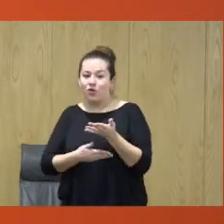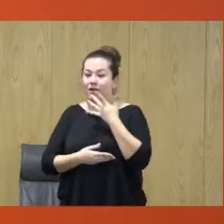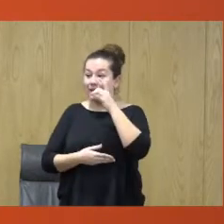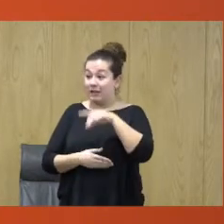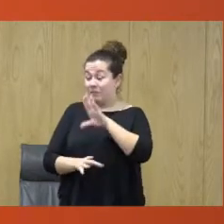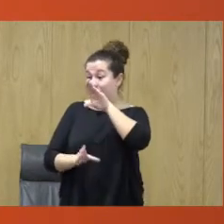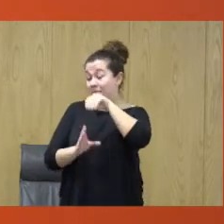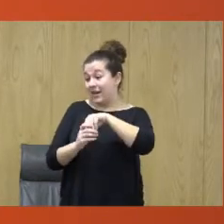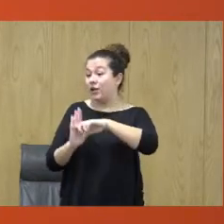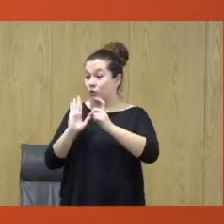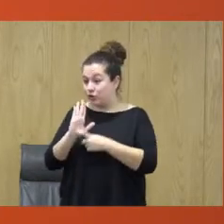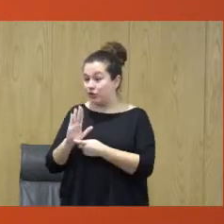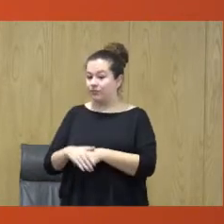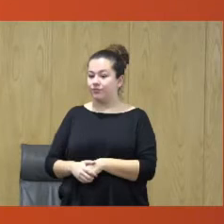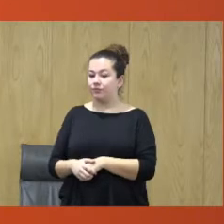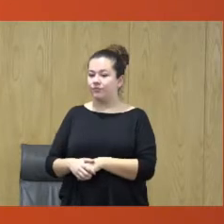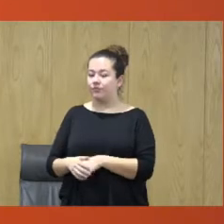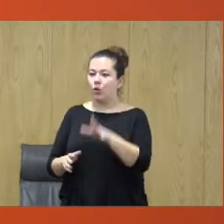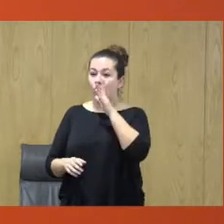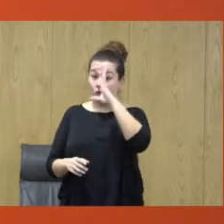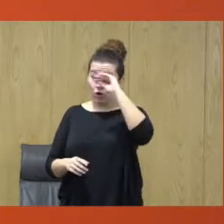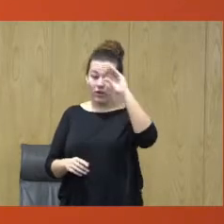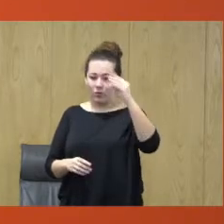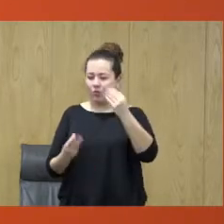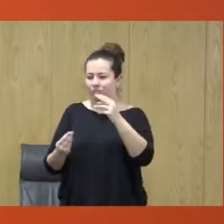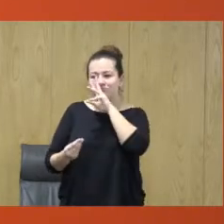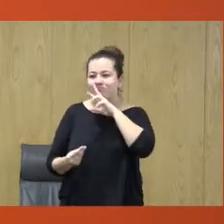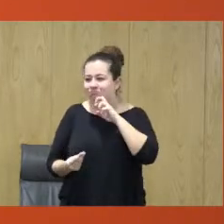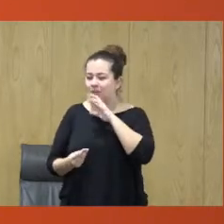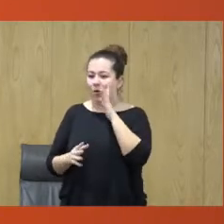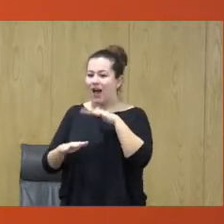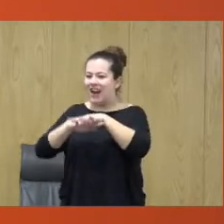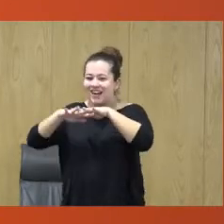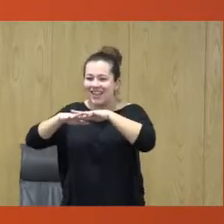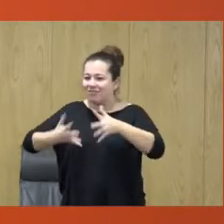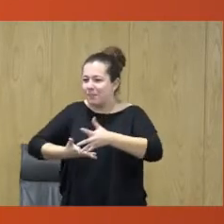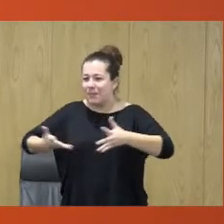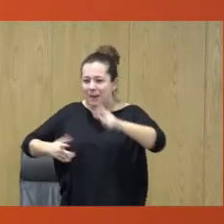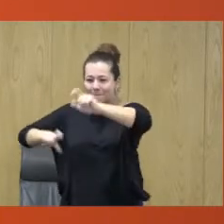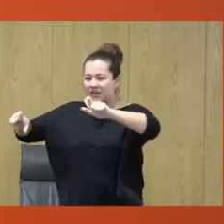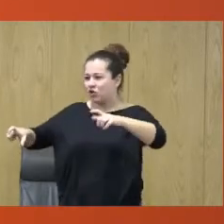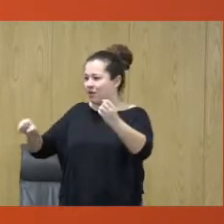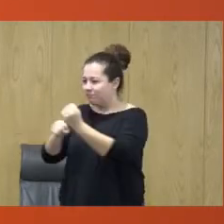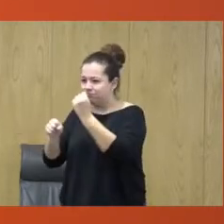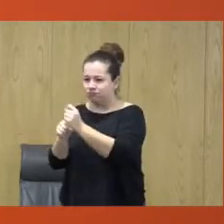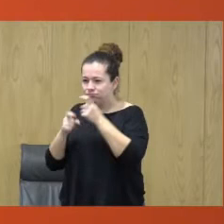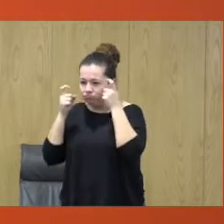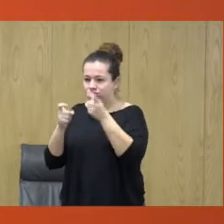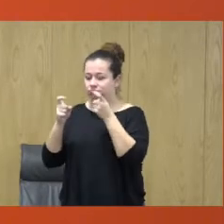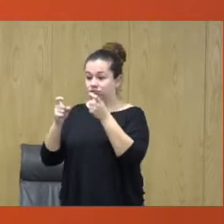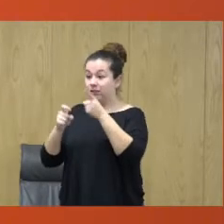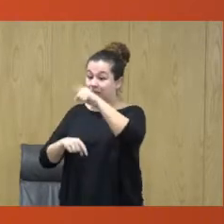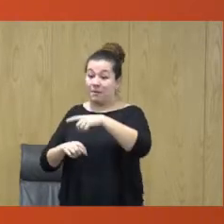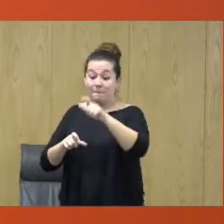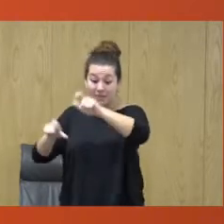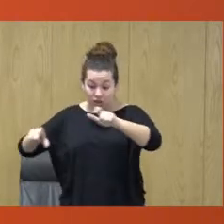Plena Inclusión, con ese conocimiento que ya he atesorado, con esta red enorme de personas que estáis trabajando, con las